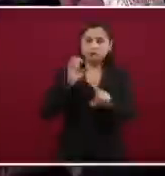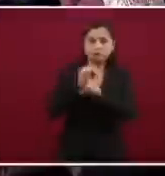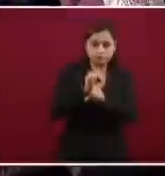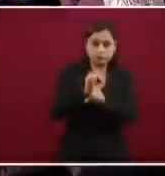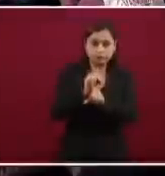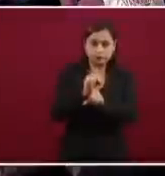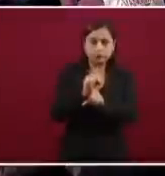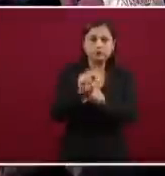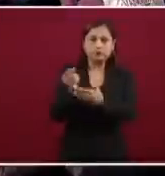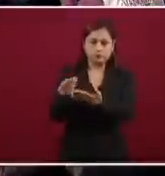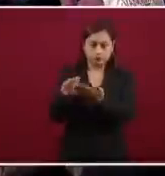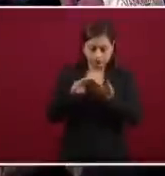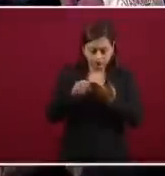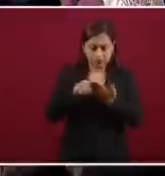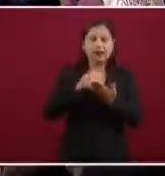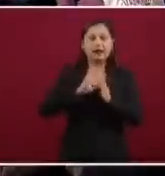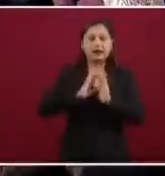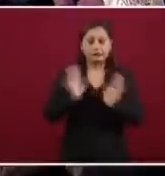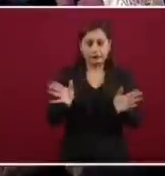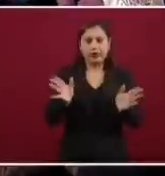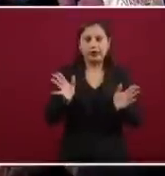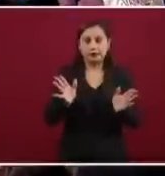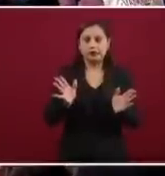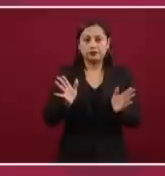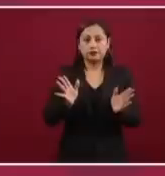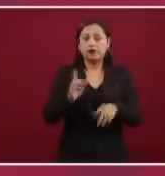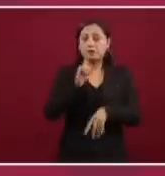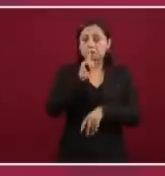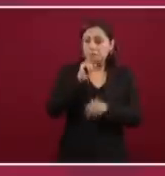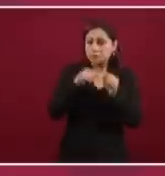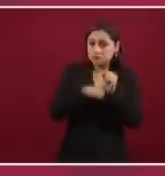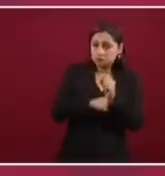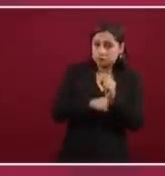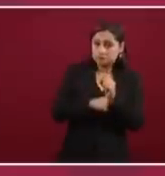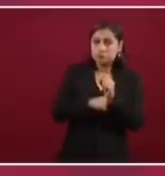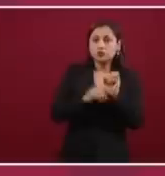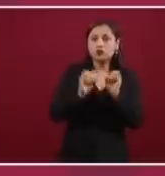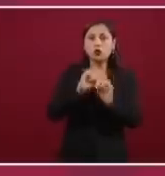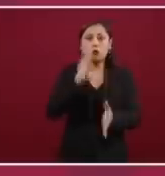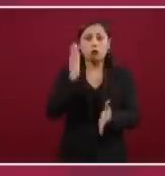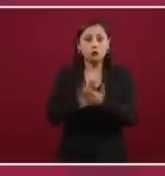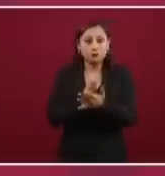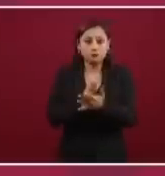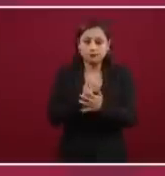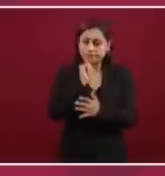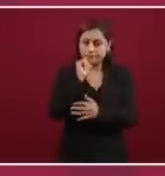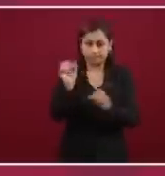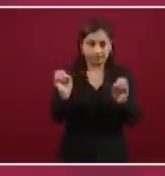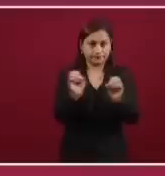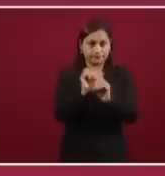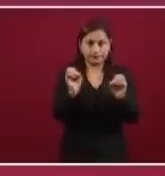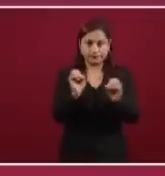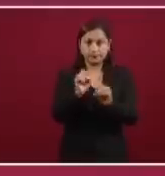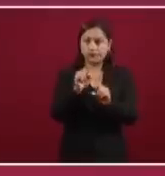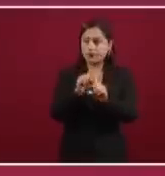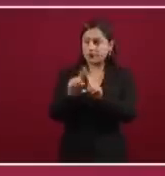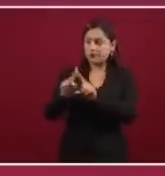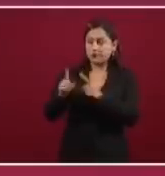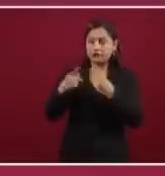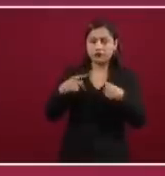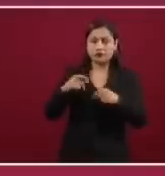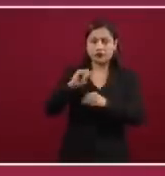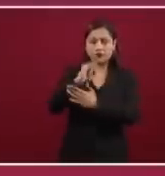se oculta nada, no se detiene nada. Todo lo que se me informa, todo lo que